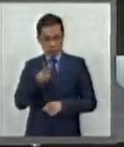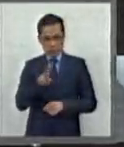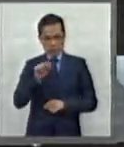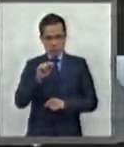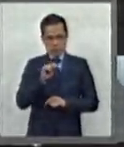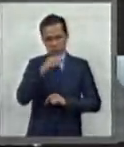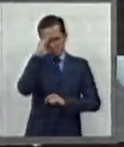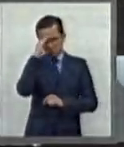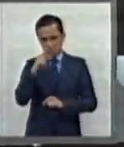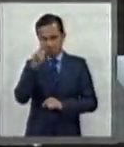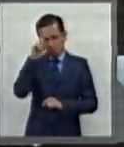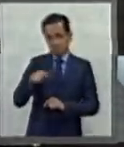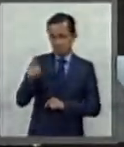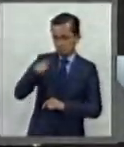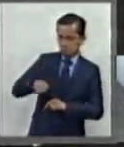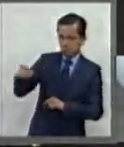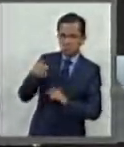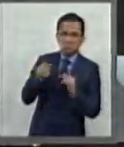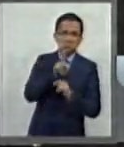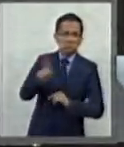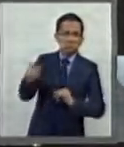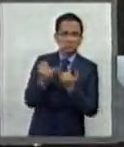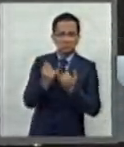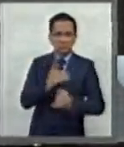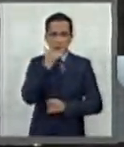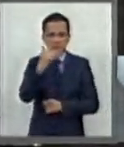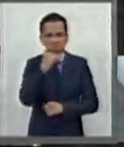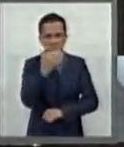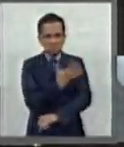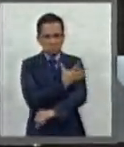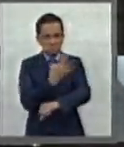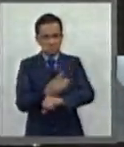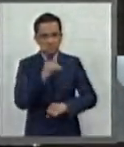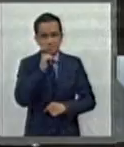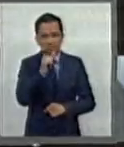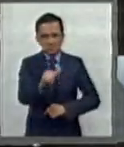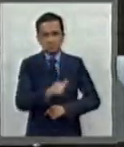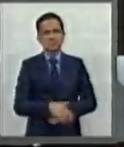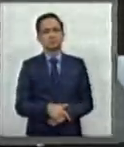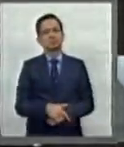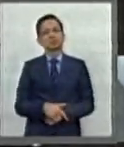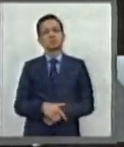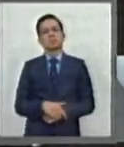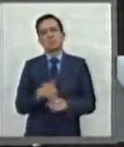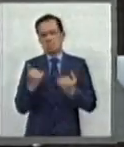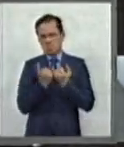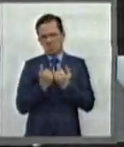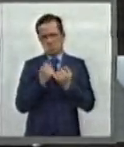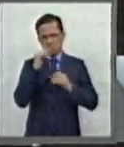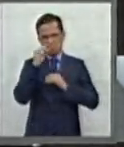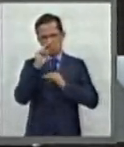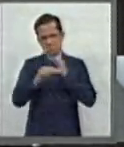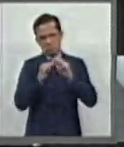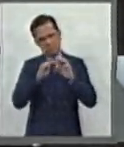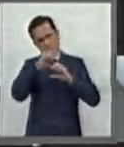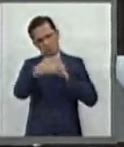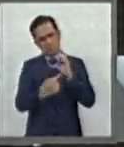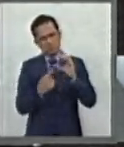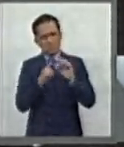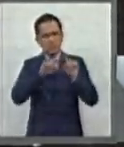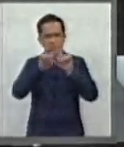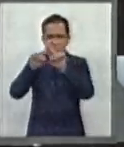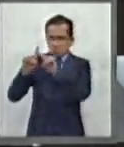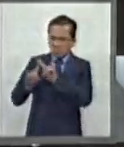como corruptos y deshonestos. Al igual que en otras latitudes, personajes e instituciones que buscan